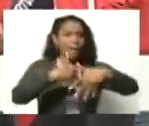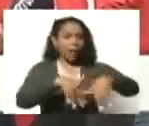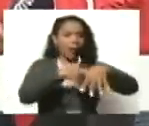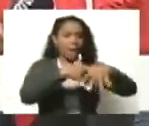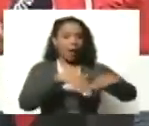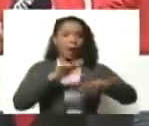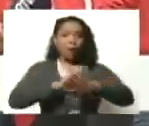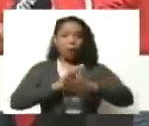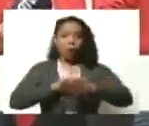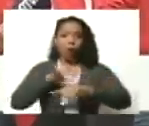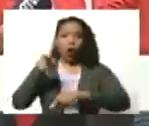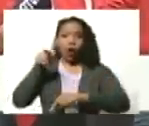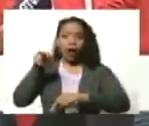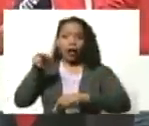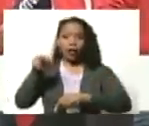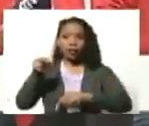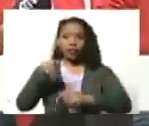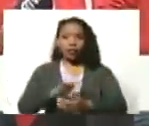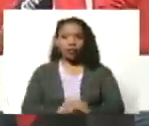eso